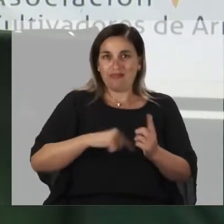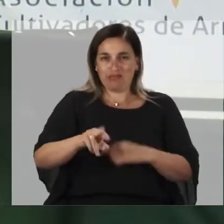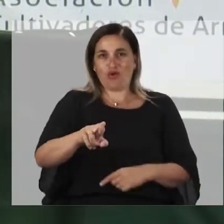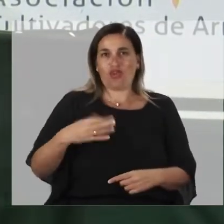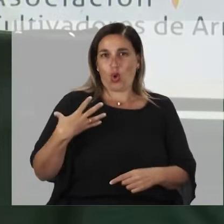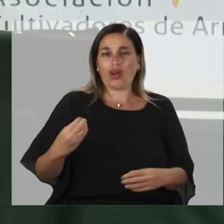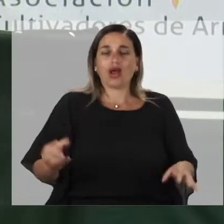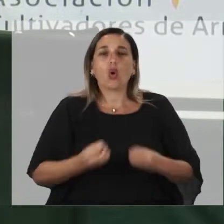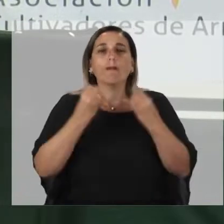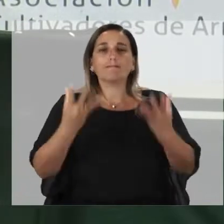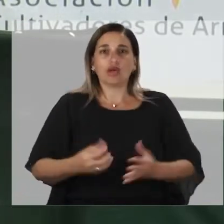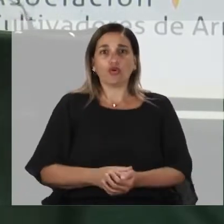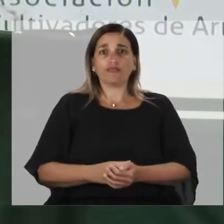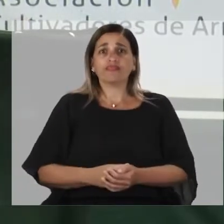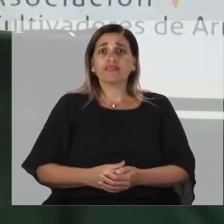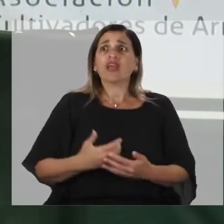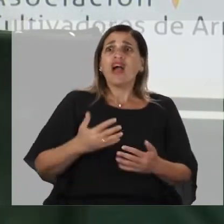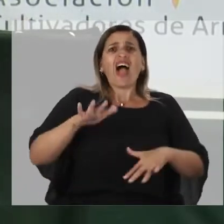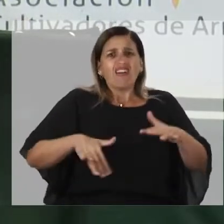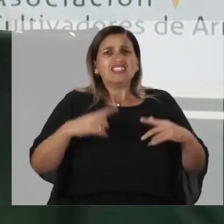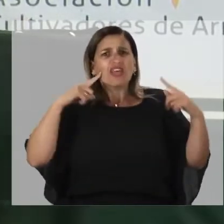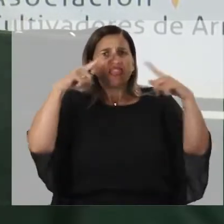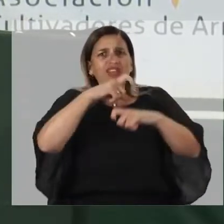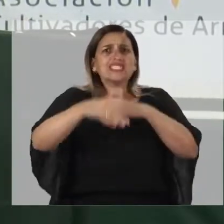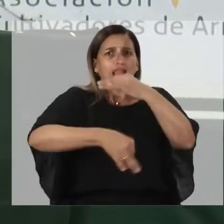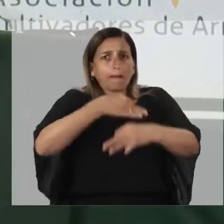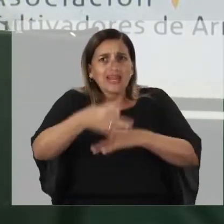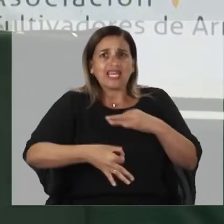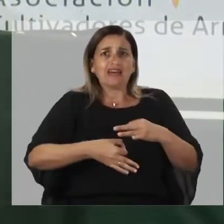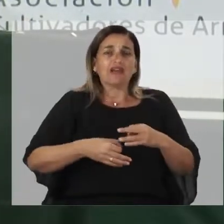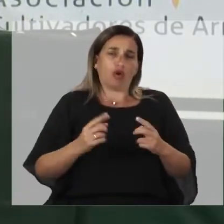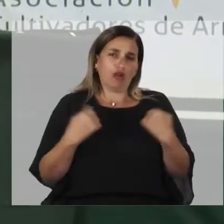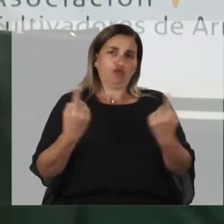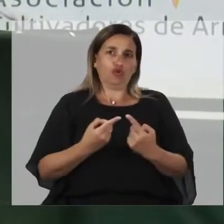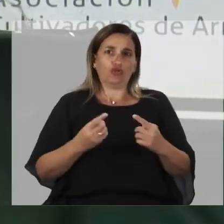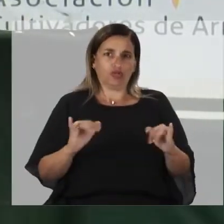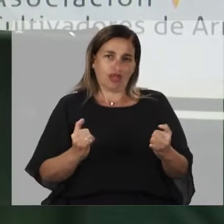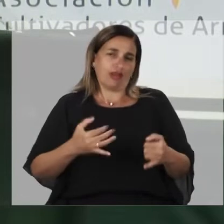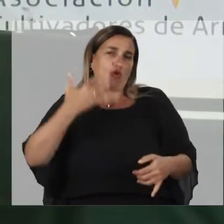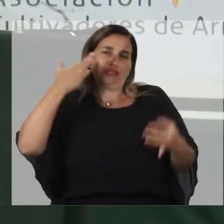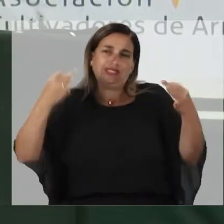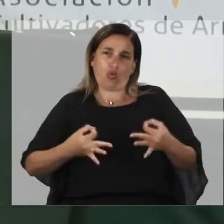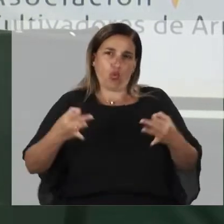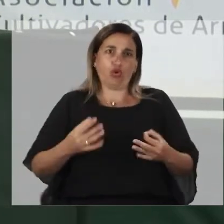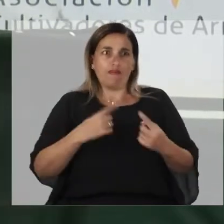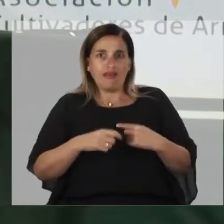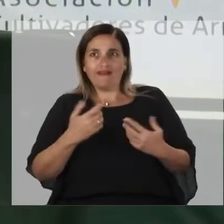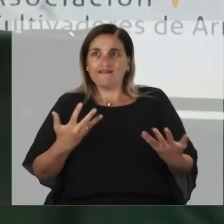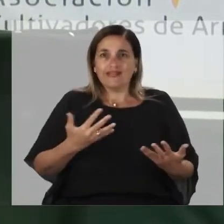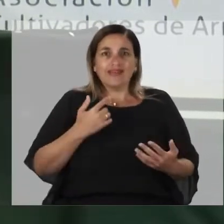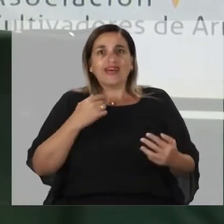Río Branco mejor. Y eso a veces cuesta explicar, aunque nosotros estamos